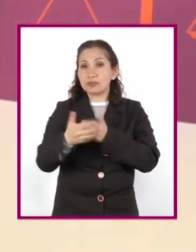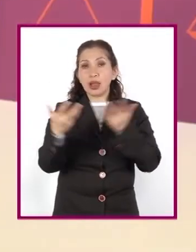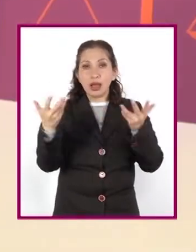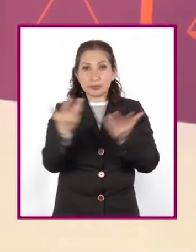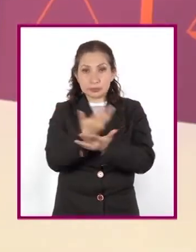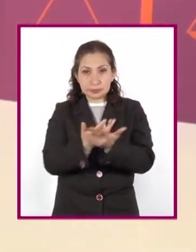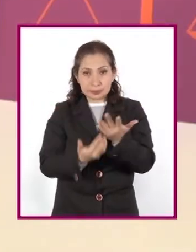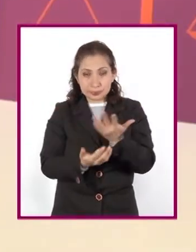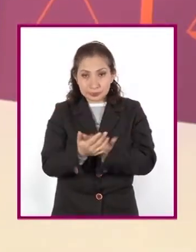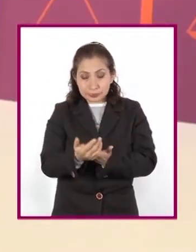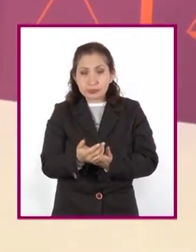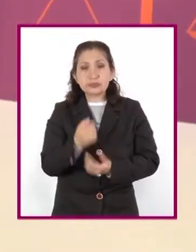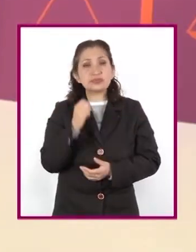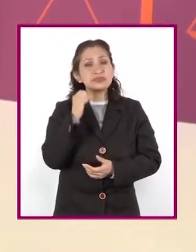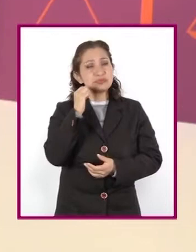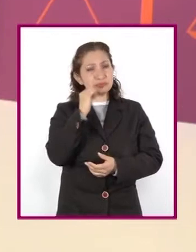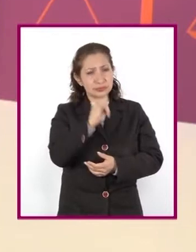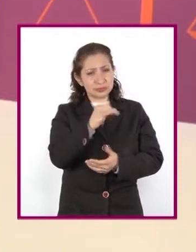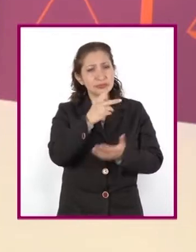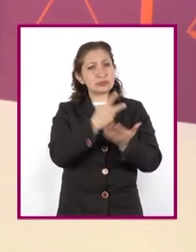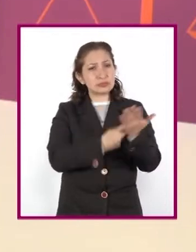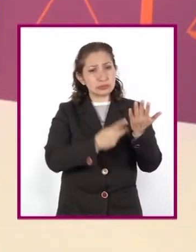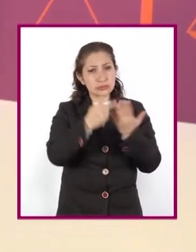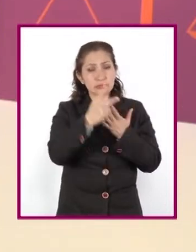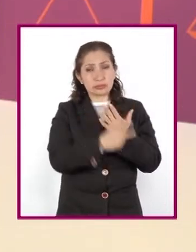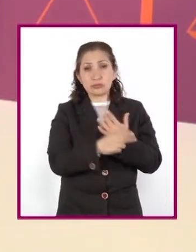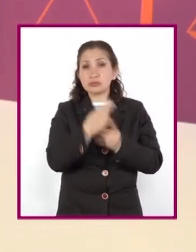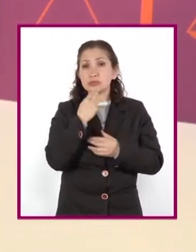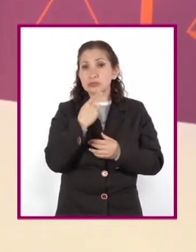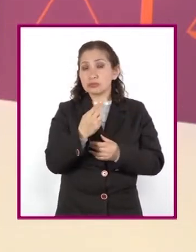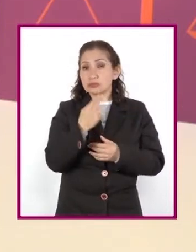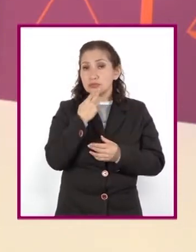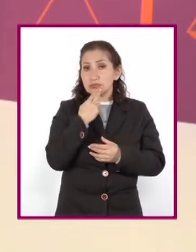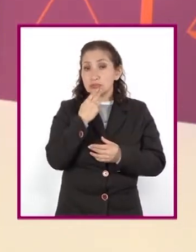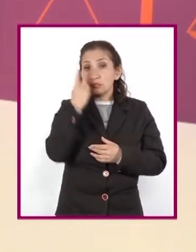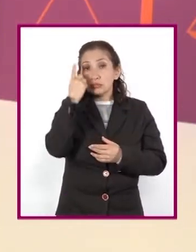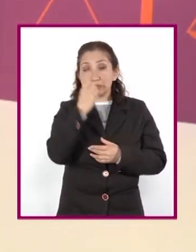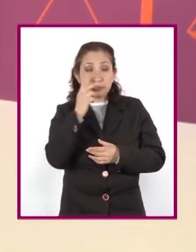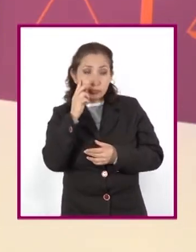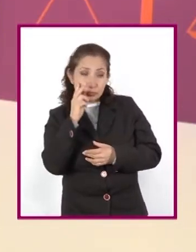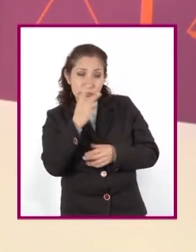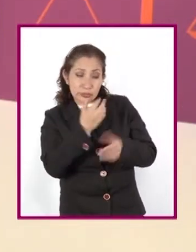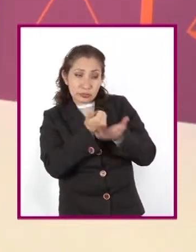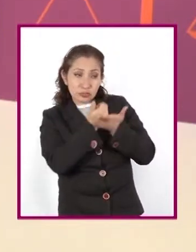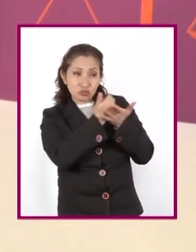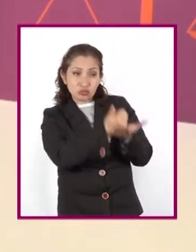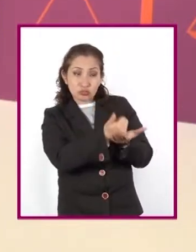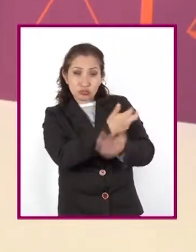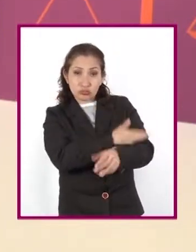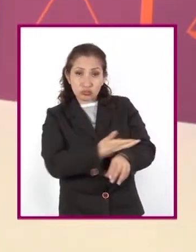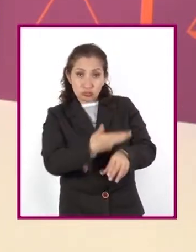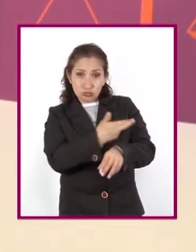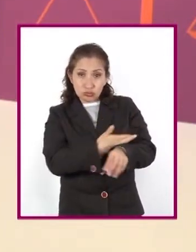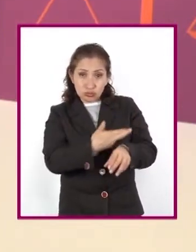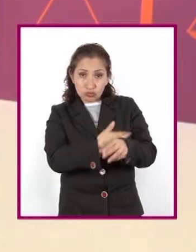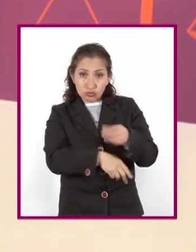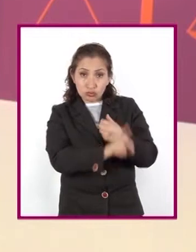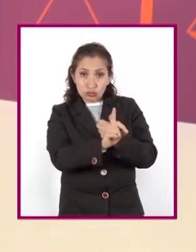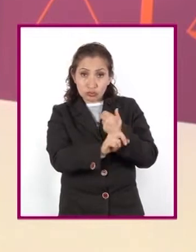Si bien los proyectos pueden aplicarse a situaciones o problemas de tipo